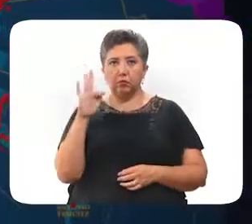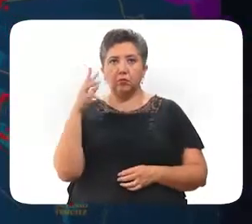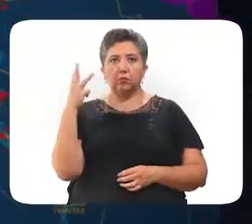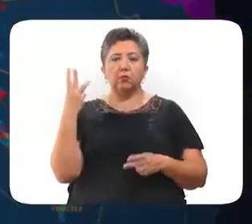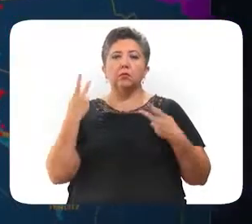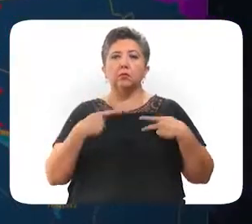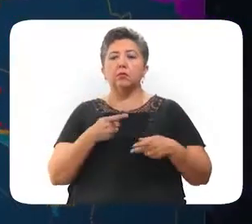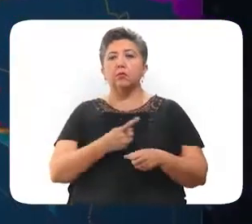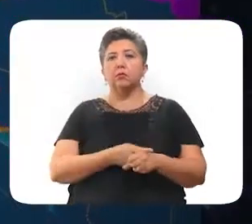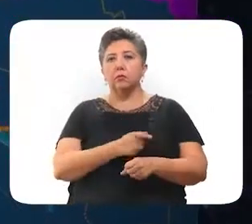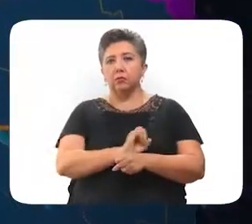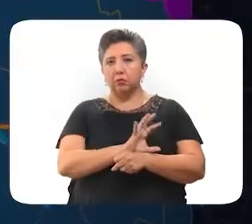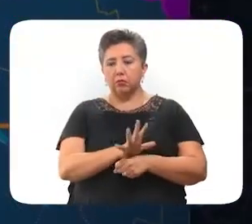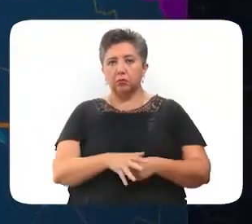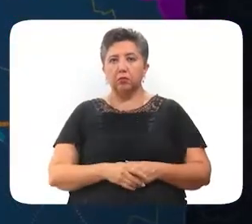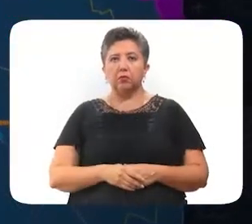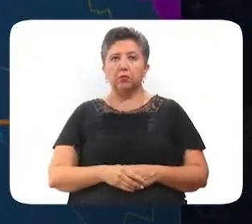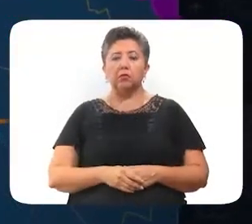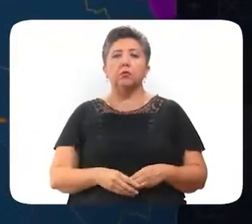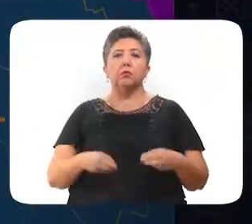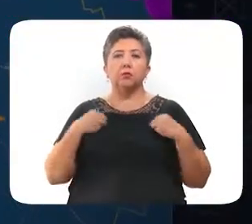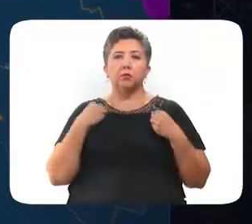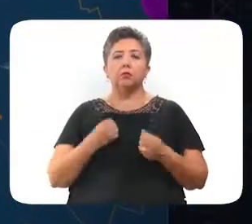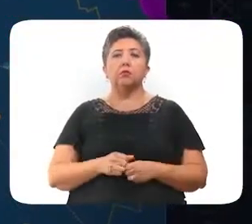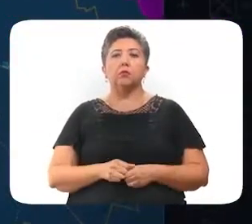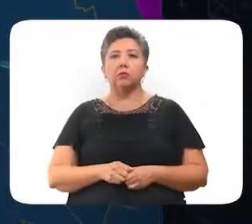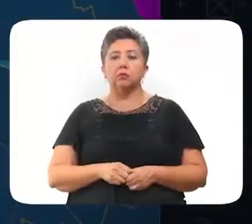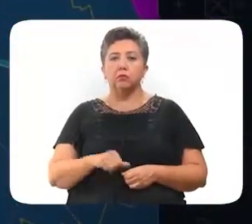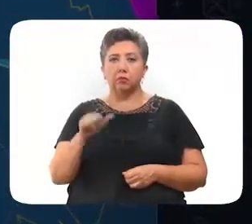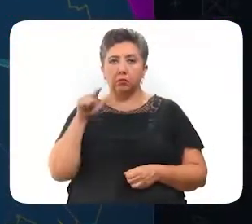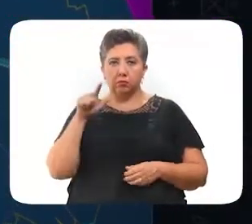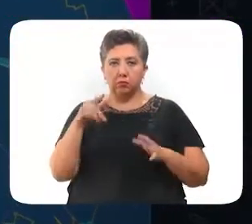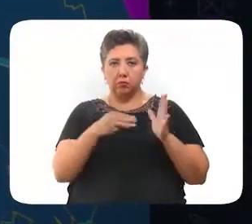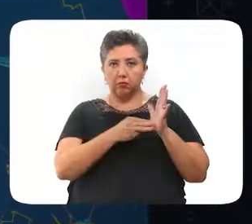68.543 personas contagiadas de coronavirus que viven,